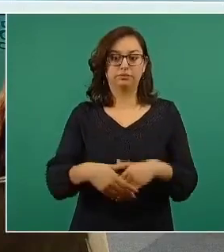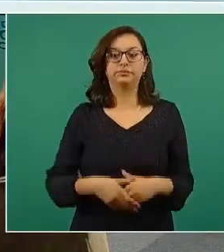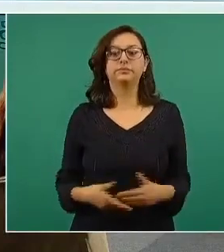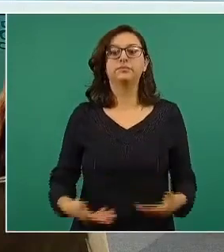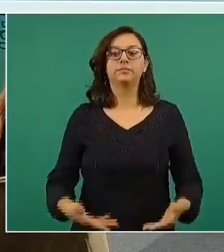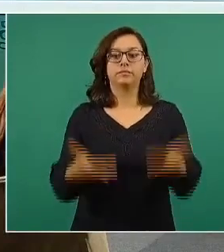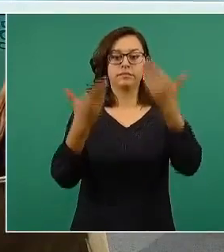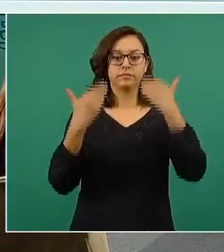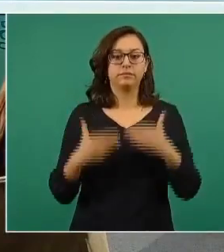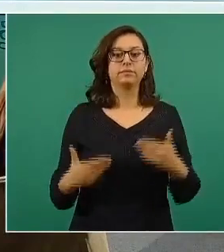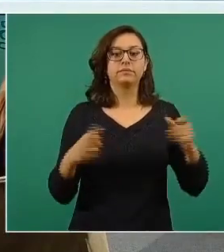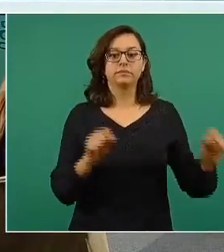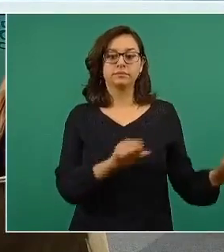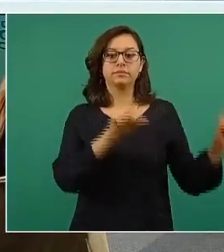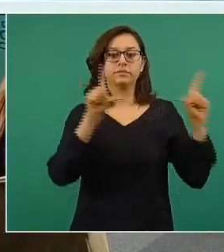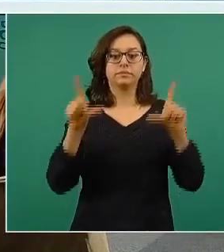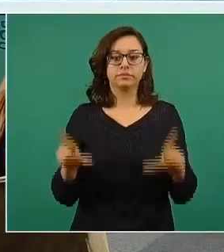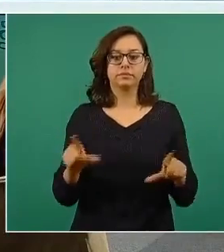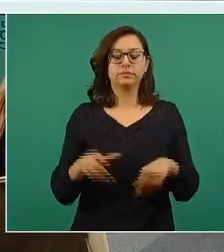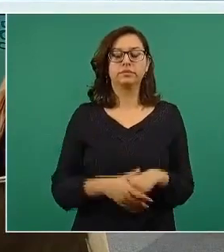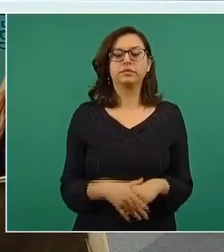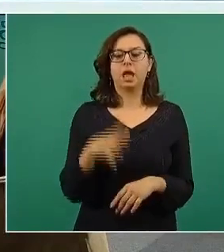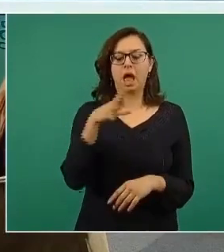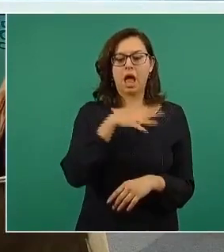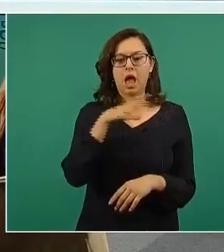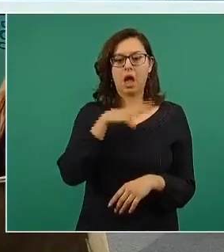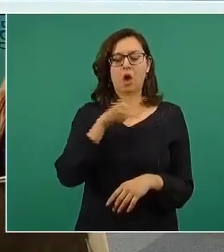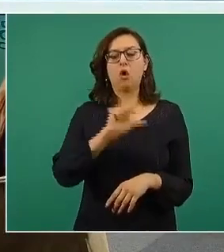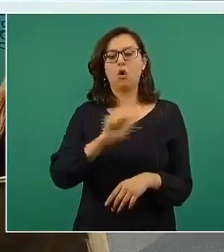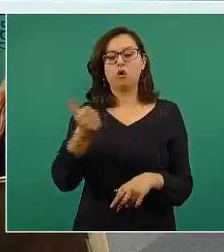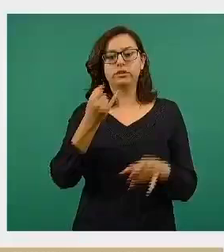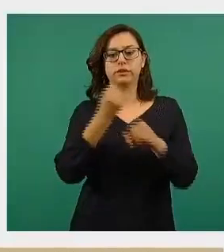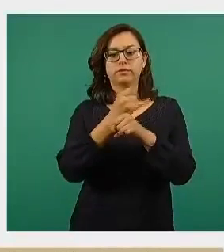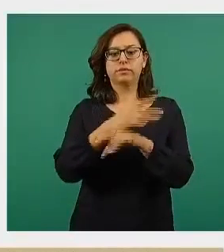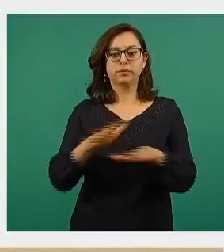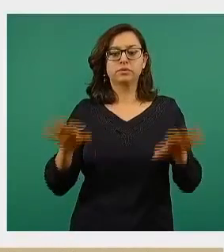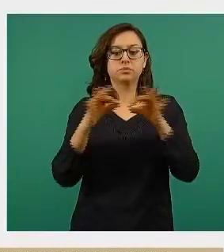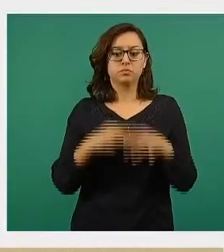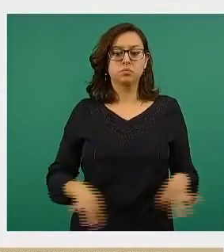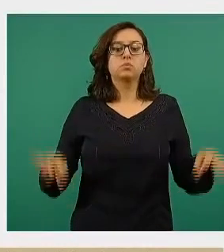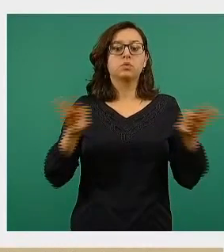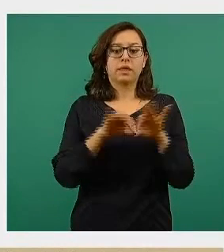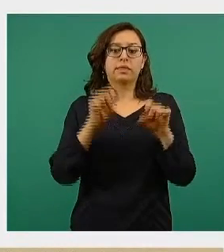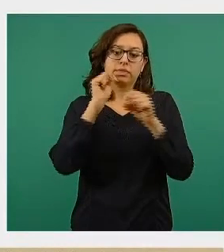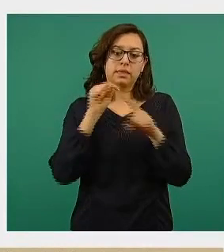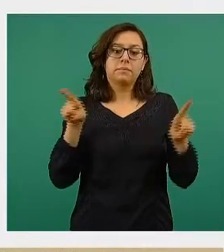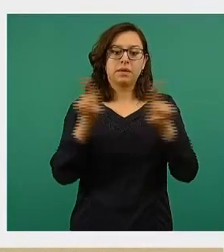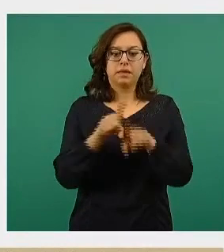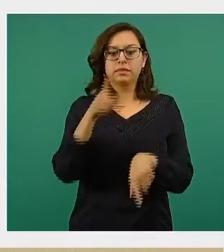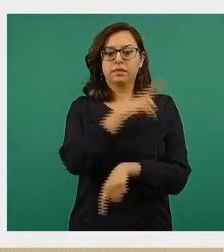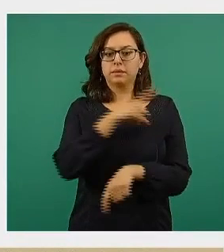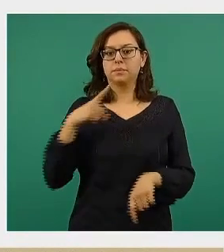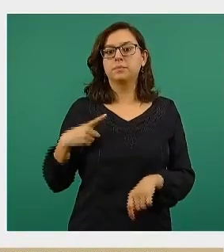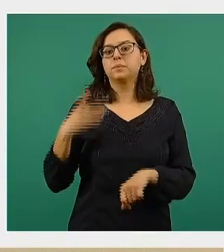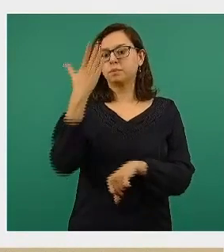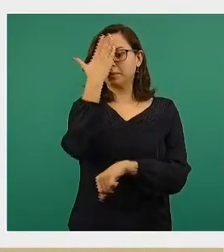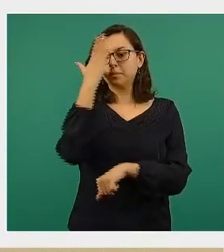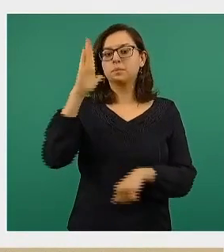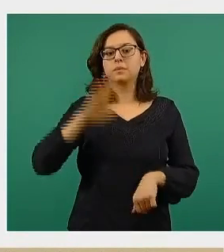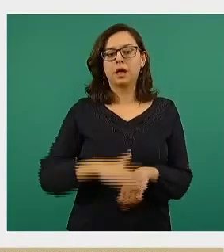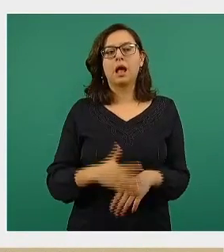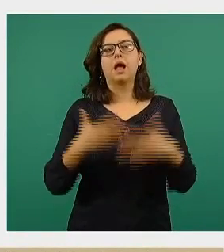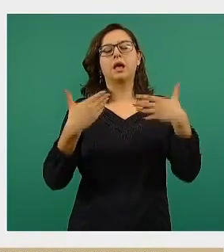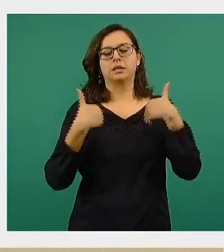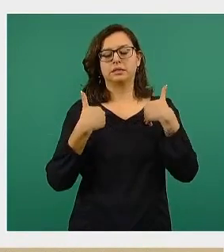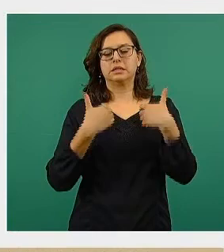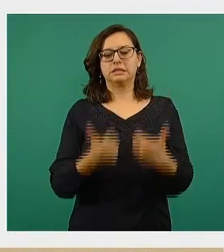diapositiva, vamos a integrar también otros elementos importantes que deben siempre que resaltan y que por lo tanto nos ayudan a entender un